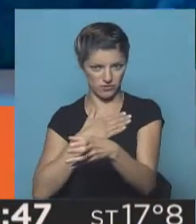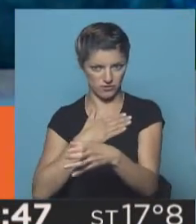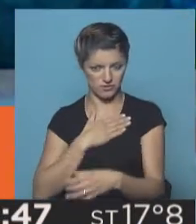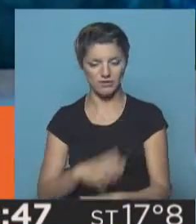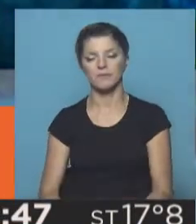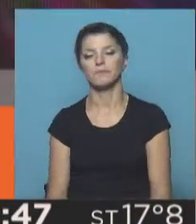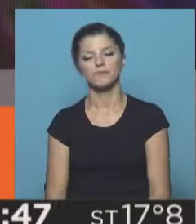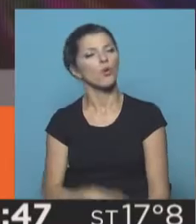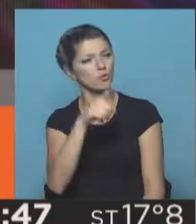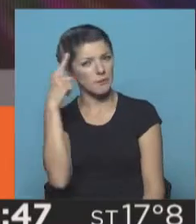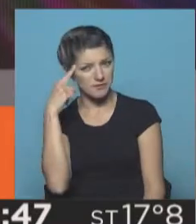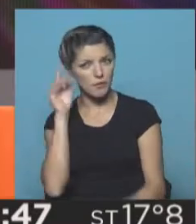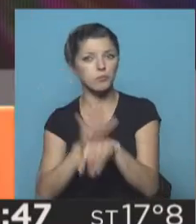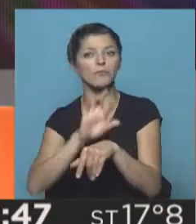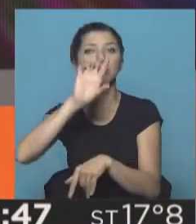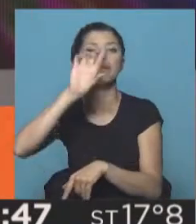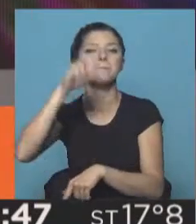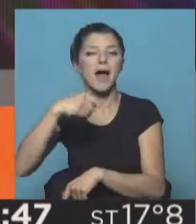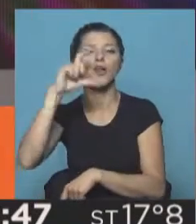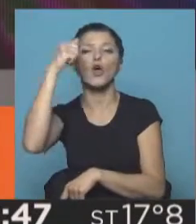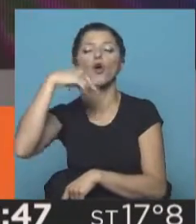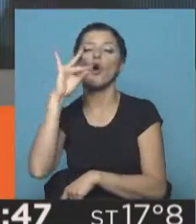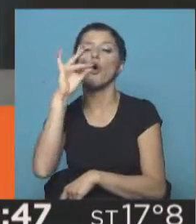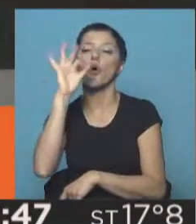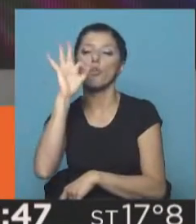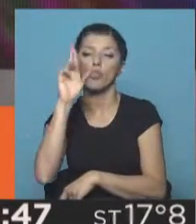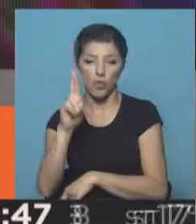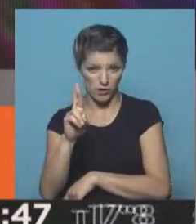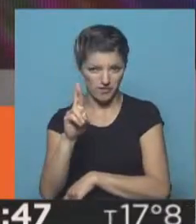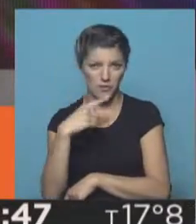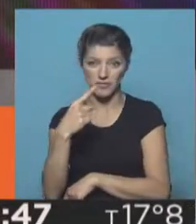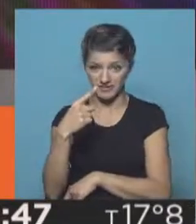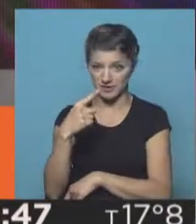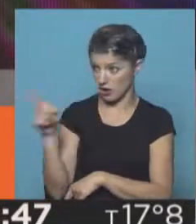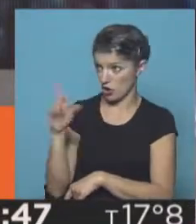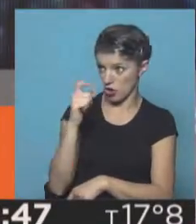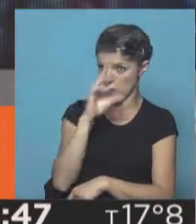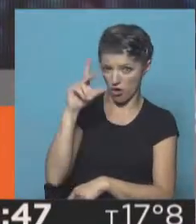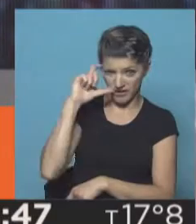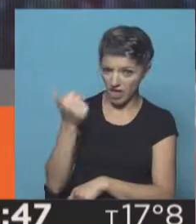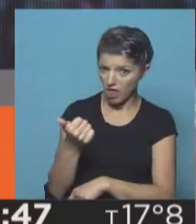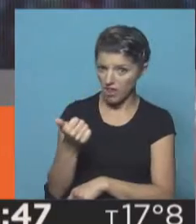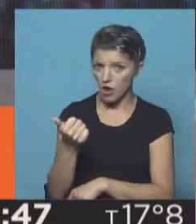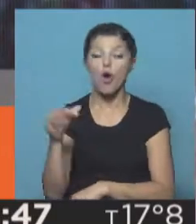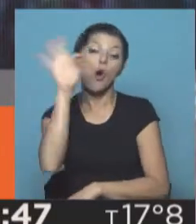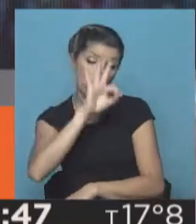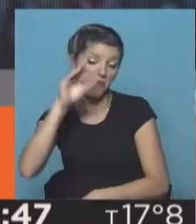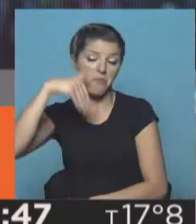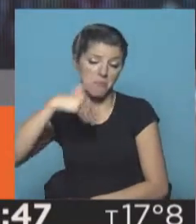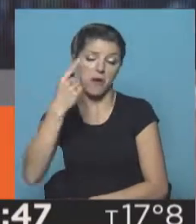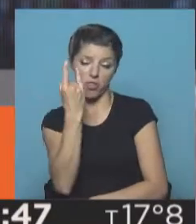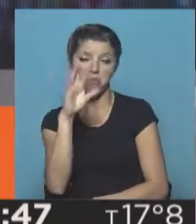estamos ante un nuevo plan Cóndor, como dice, digamos, Correa o también Maduro?